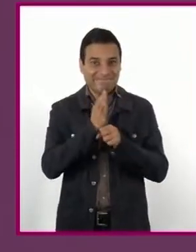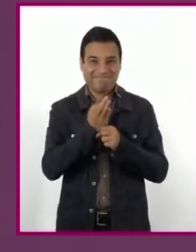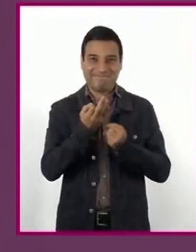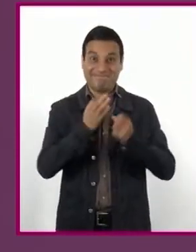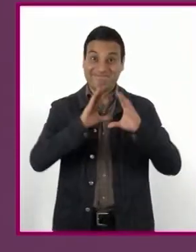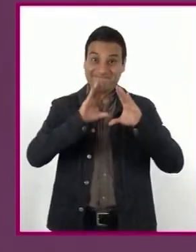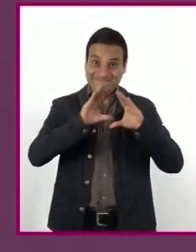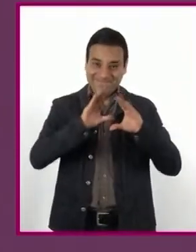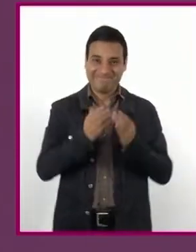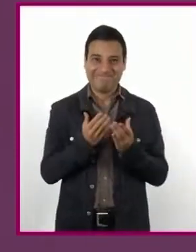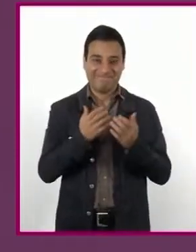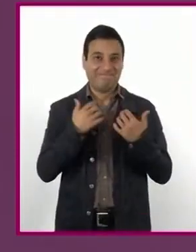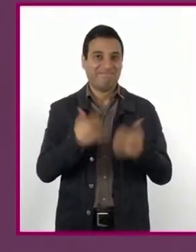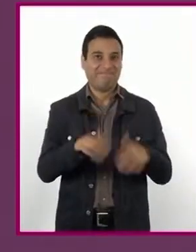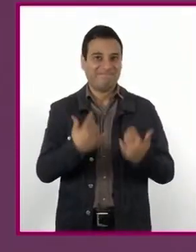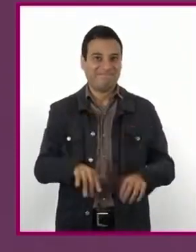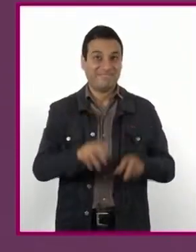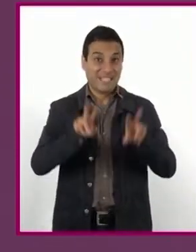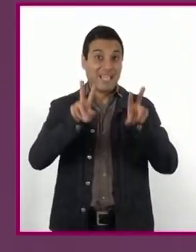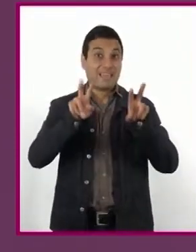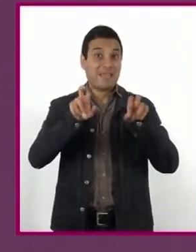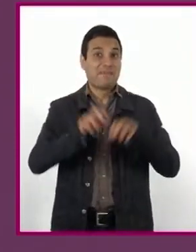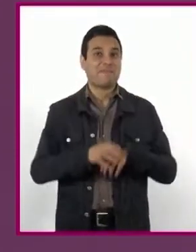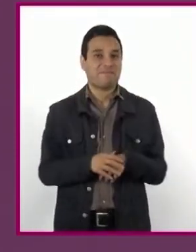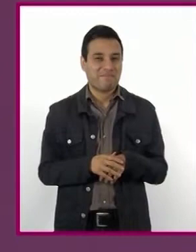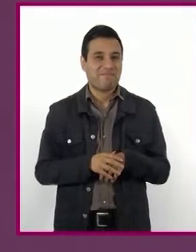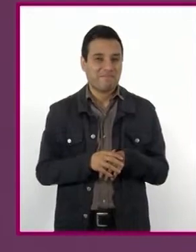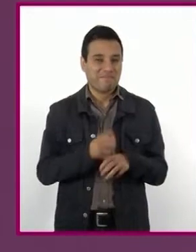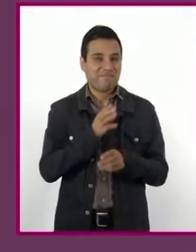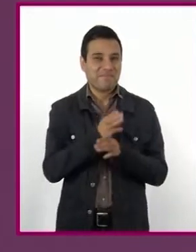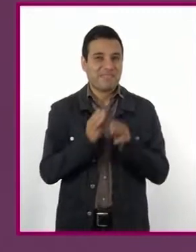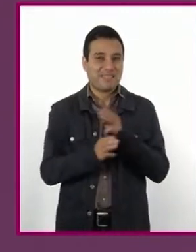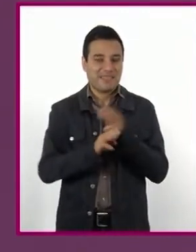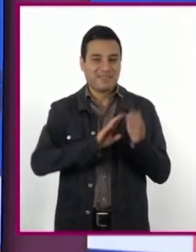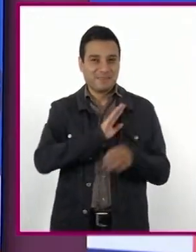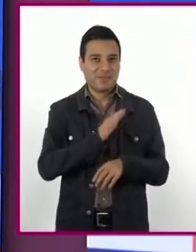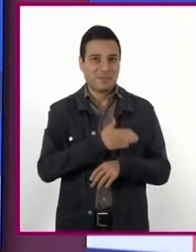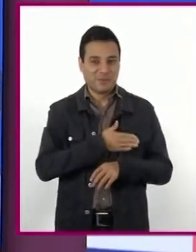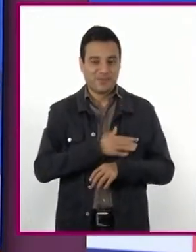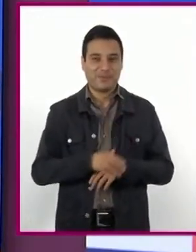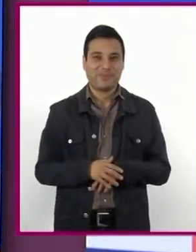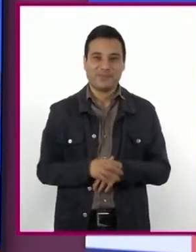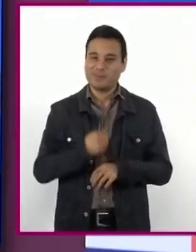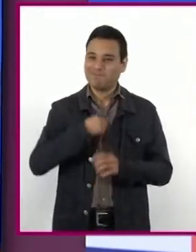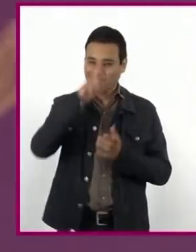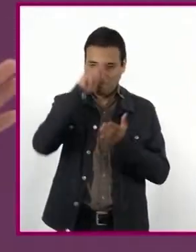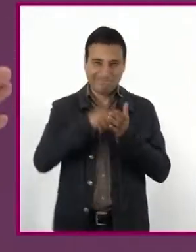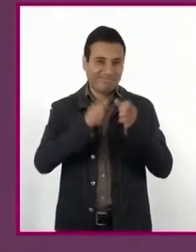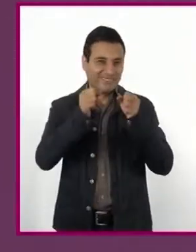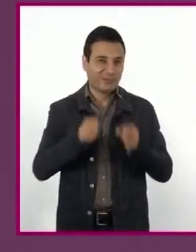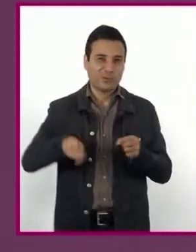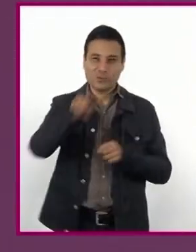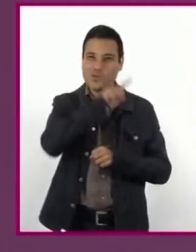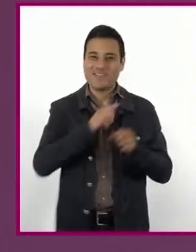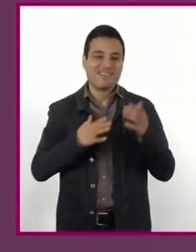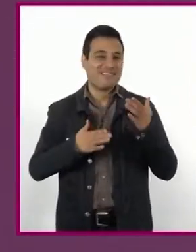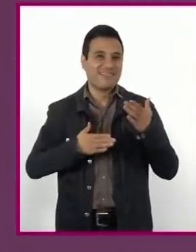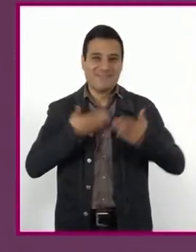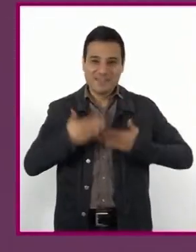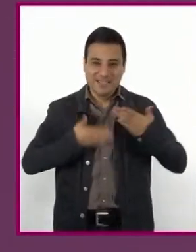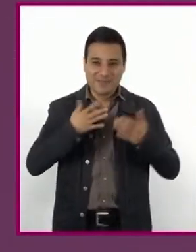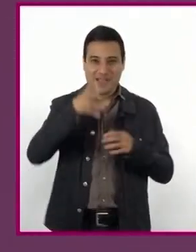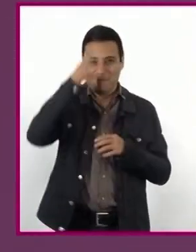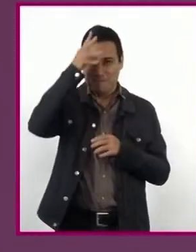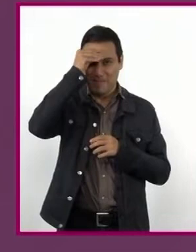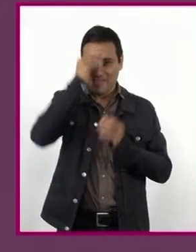trabajar juntos un contenido más de la asignatura de lengua materna. Estoy segura de que nos divertiremos y aprenderemos